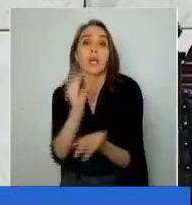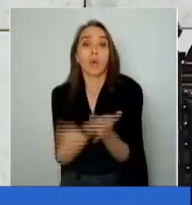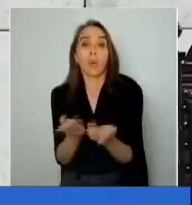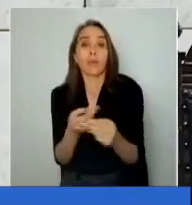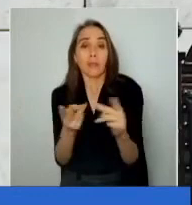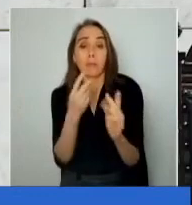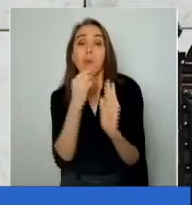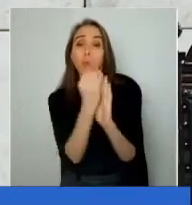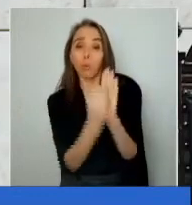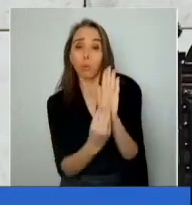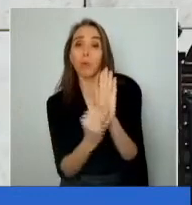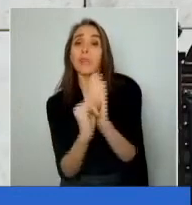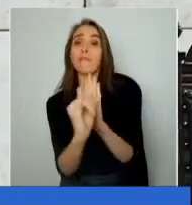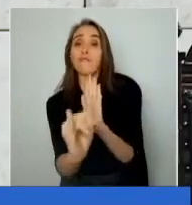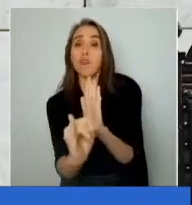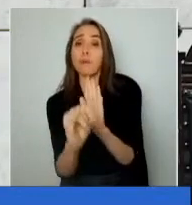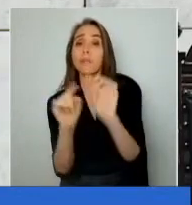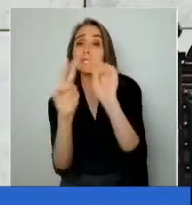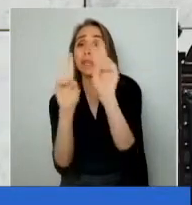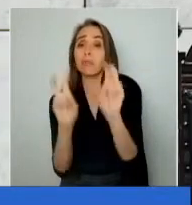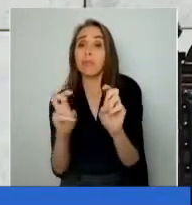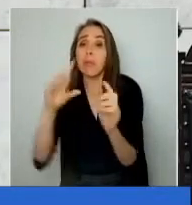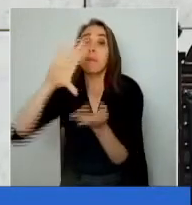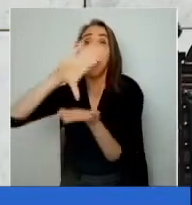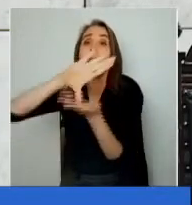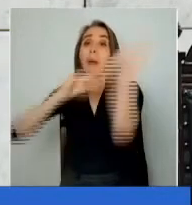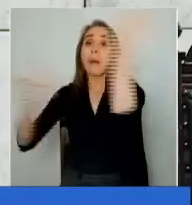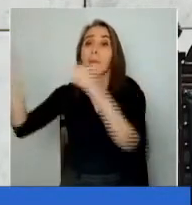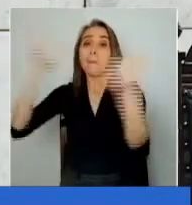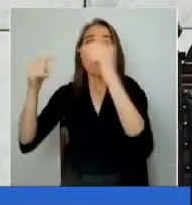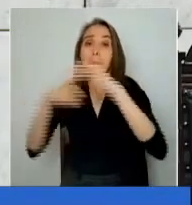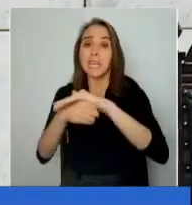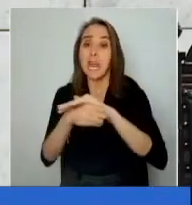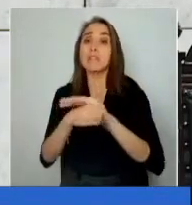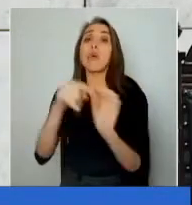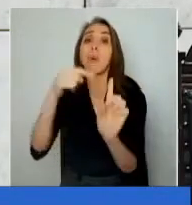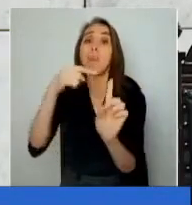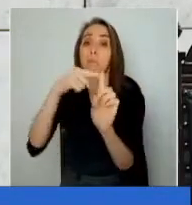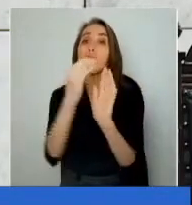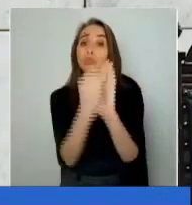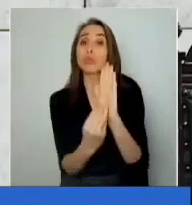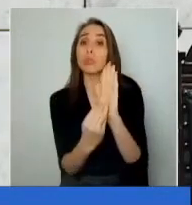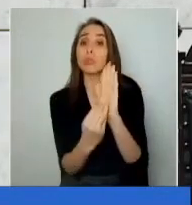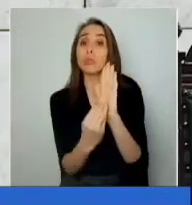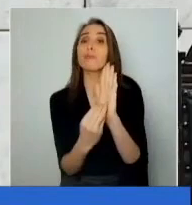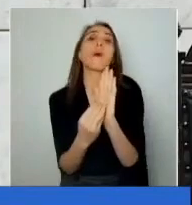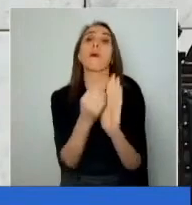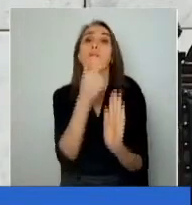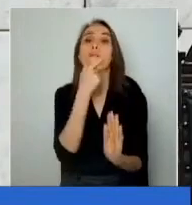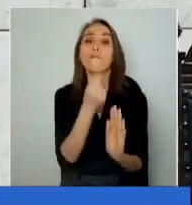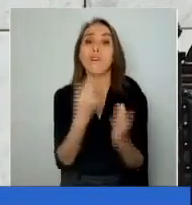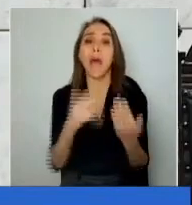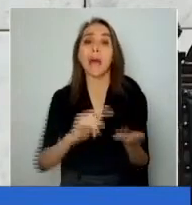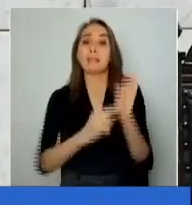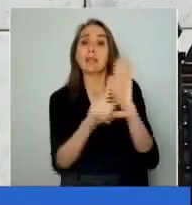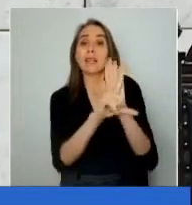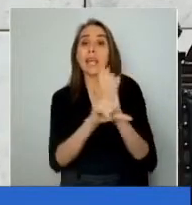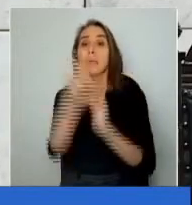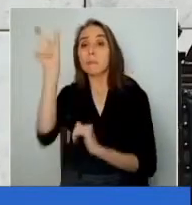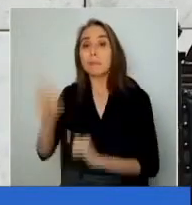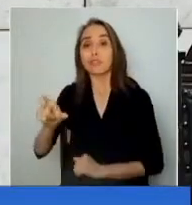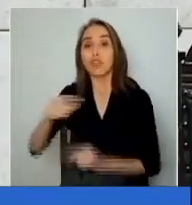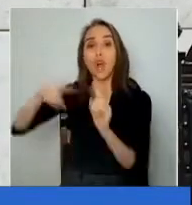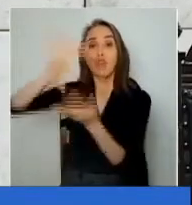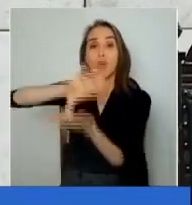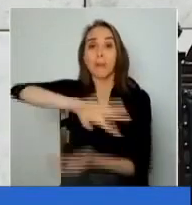en esta materia por ejemplo creamos las facilidades para expulsar a un delincuente extranjero por cometer un